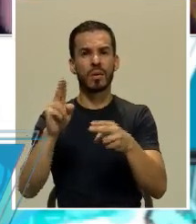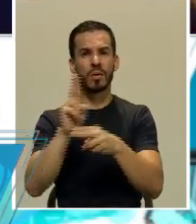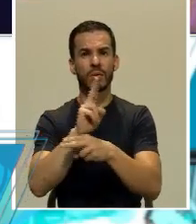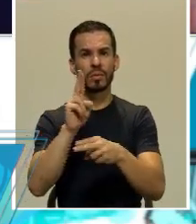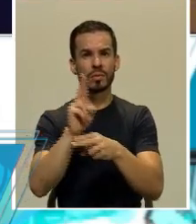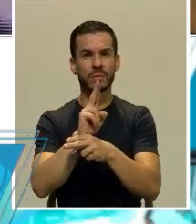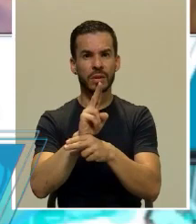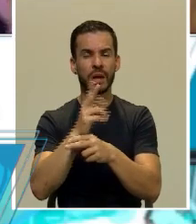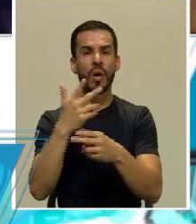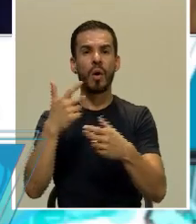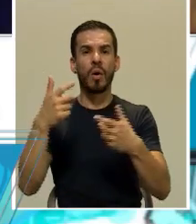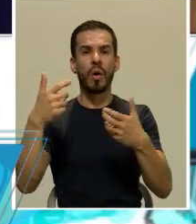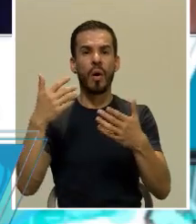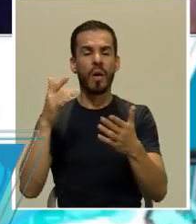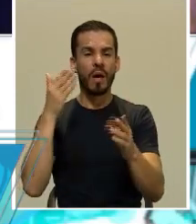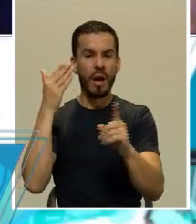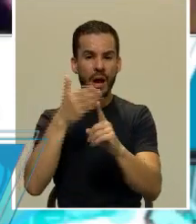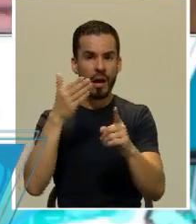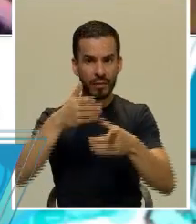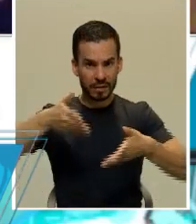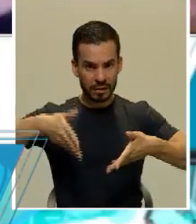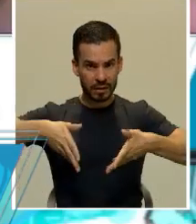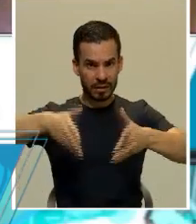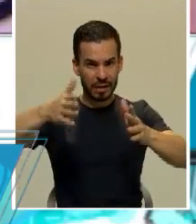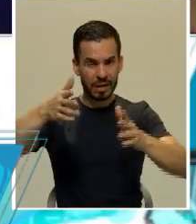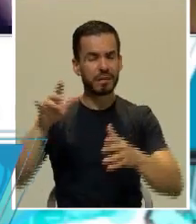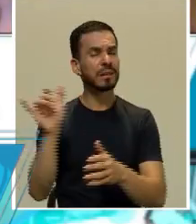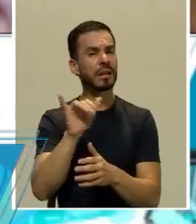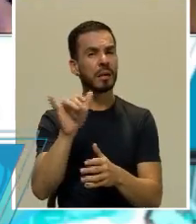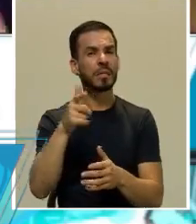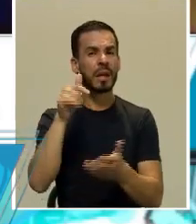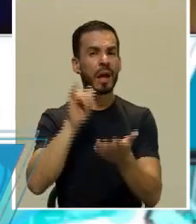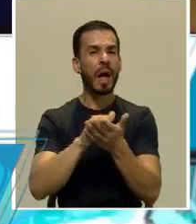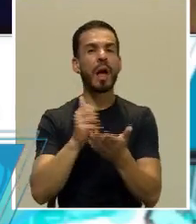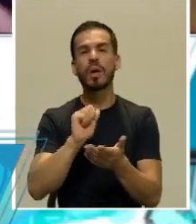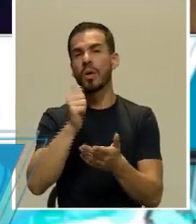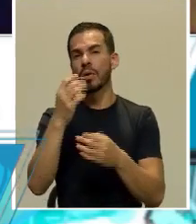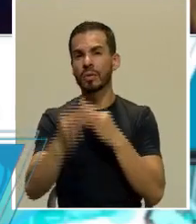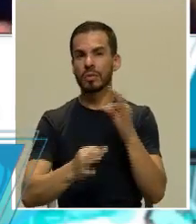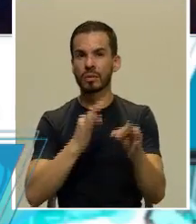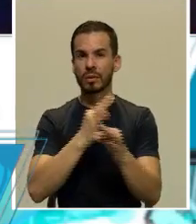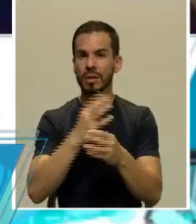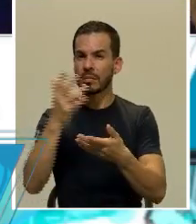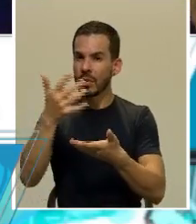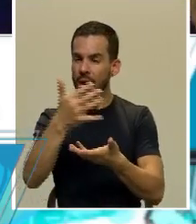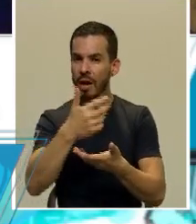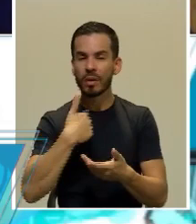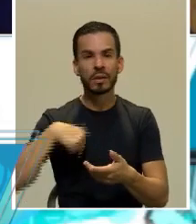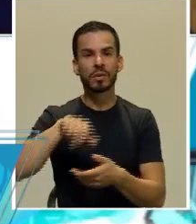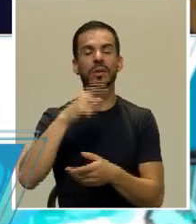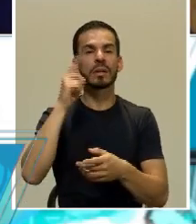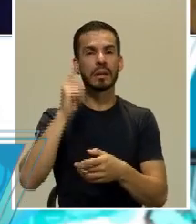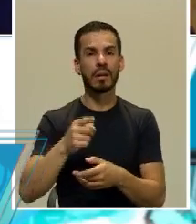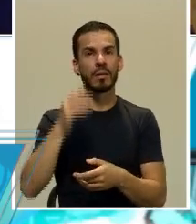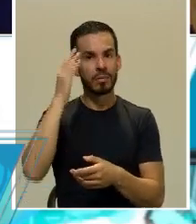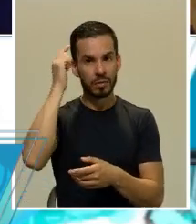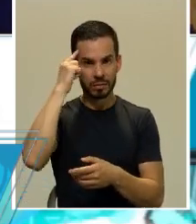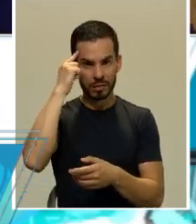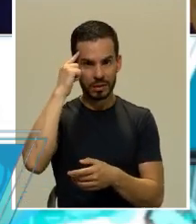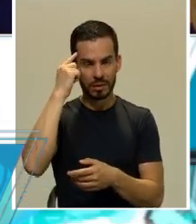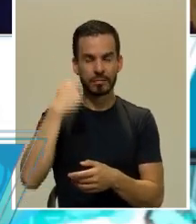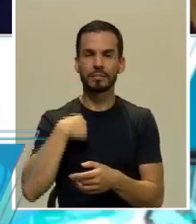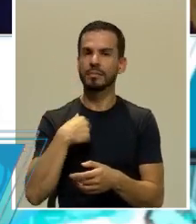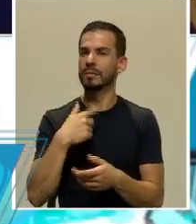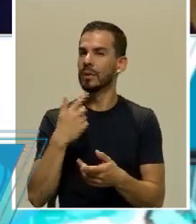utilizando o degradando la carpeta asfáltica. Entonces también creo que hay otros tipos de ahorros que necesitamos considerar. Sí,